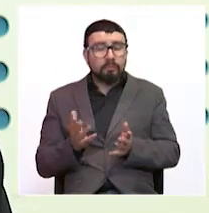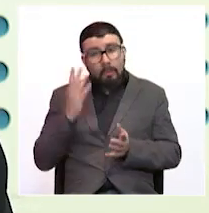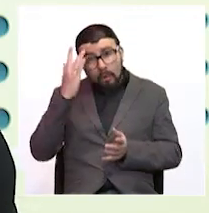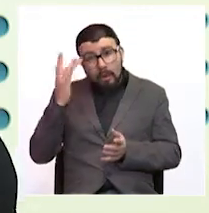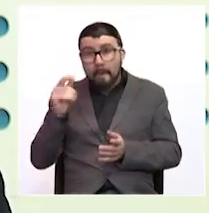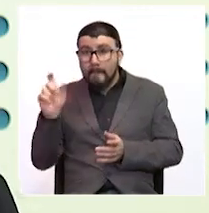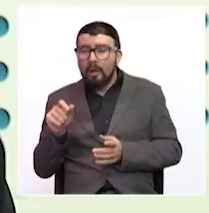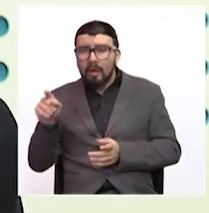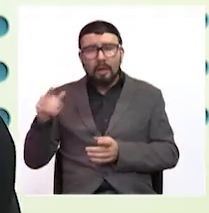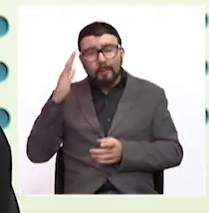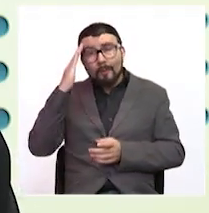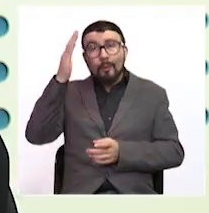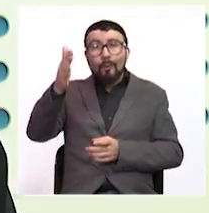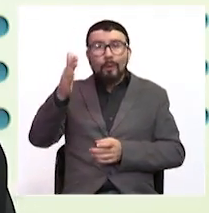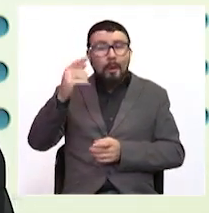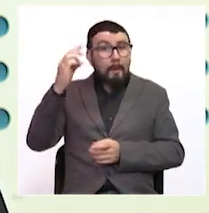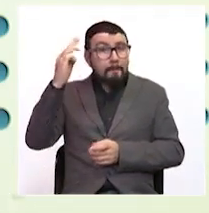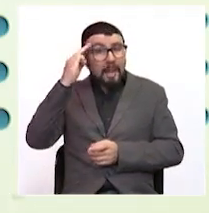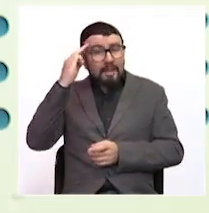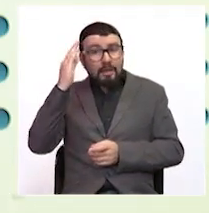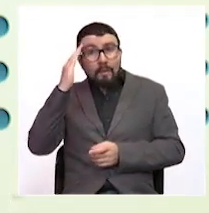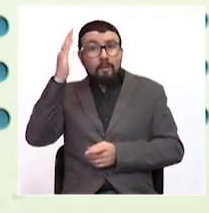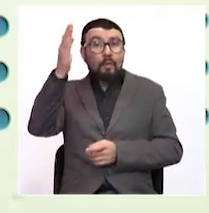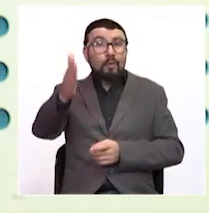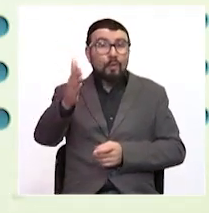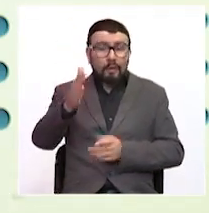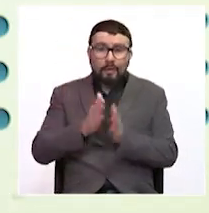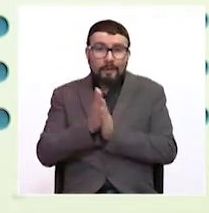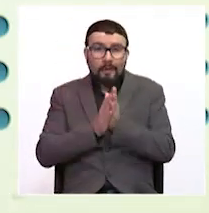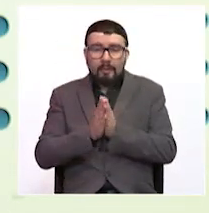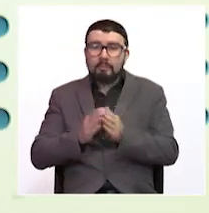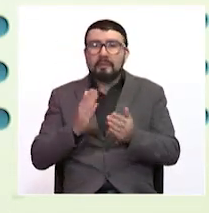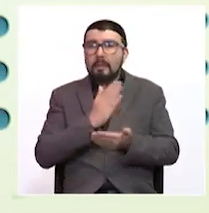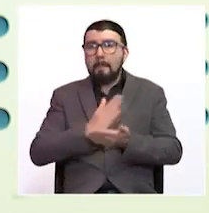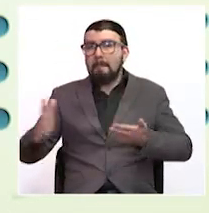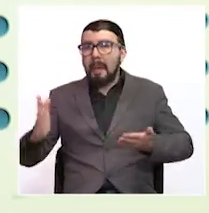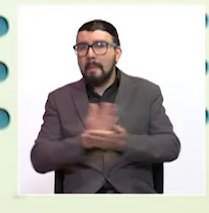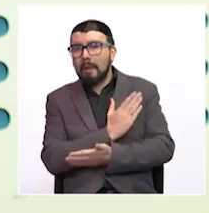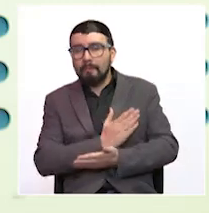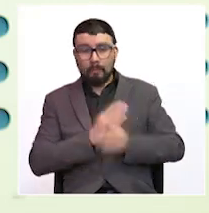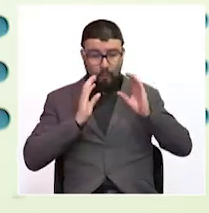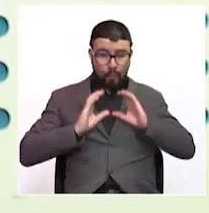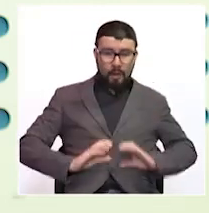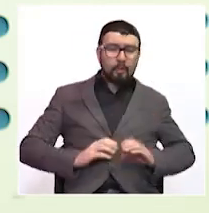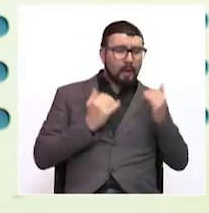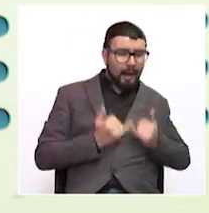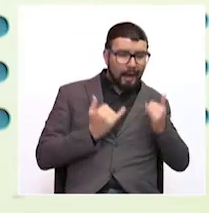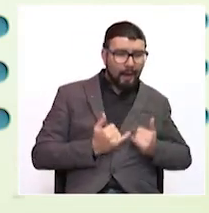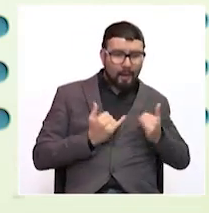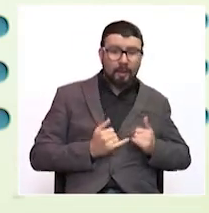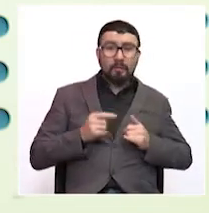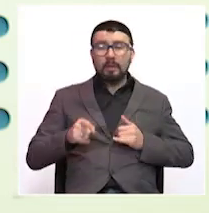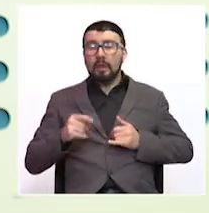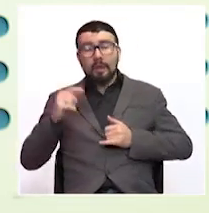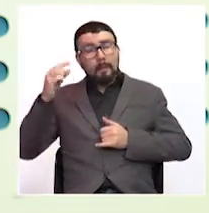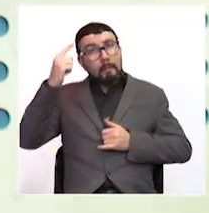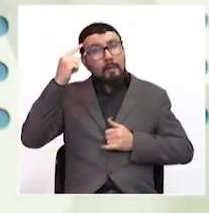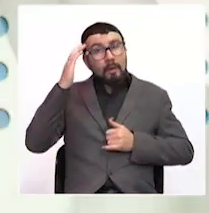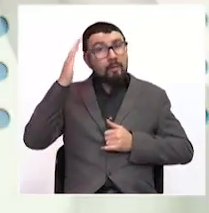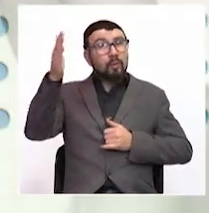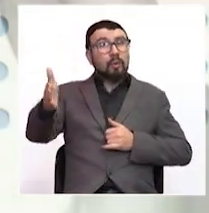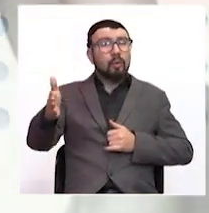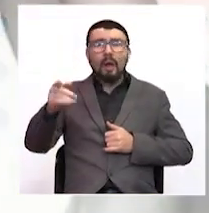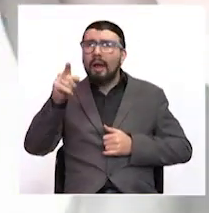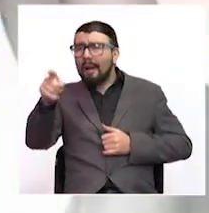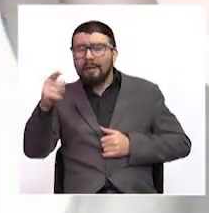futuro está dividida tiene el cuerpo y la mente puesta en expectativas catastróficas mira llegar a esto no mira a llegar